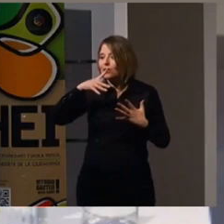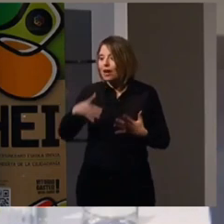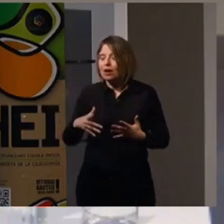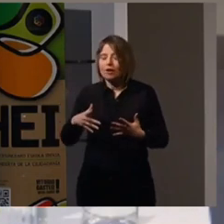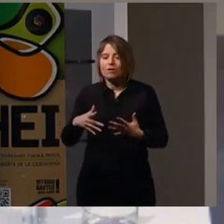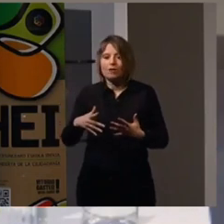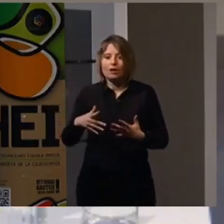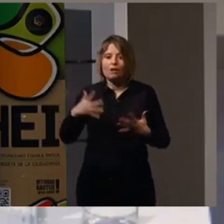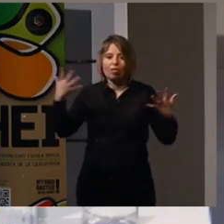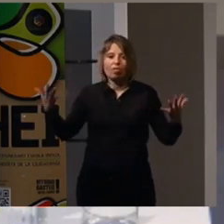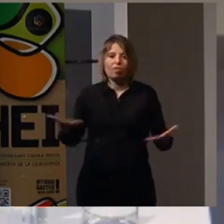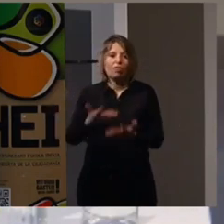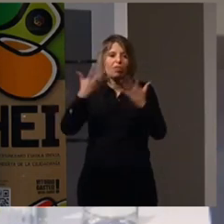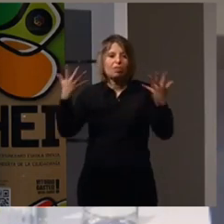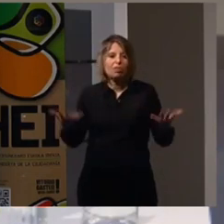mayor desesperanza, ¿no?